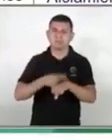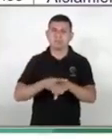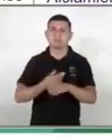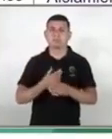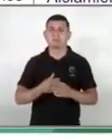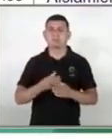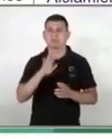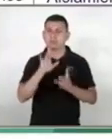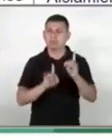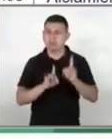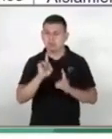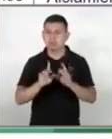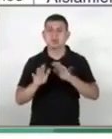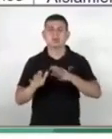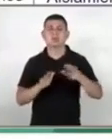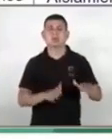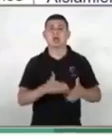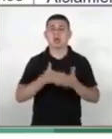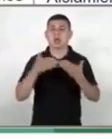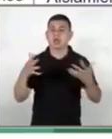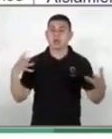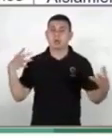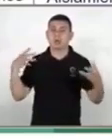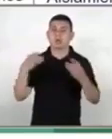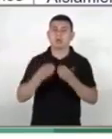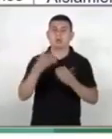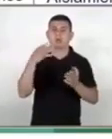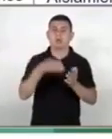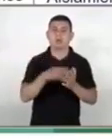como sospechosos, y acumulamos